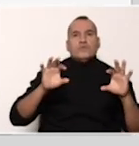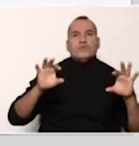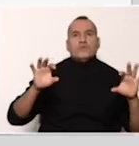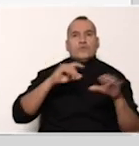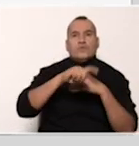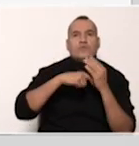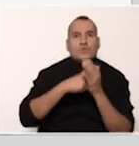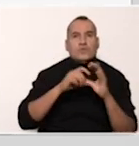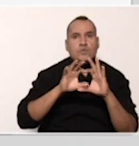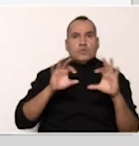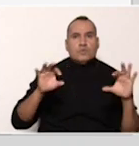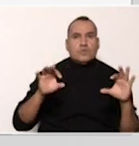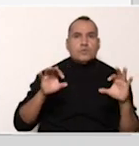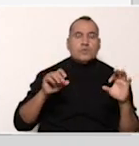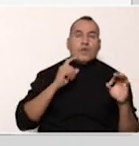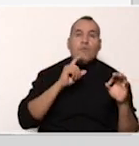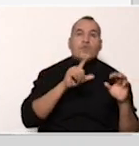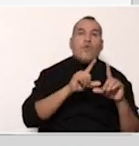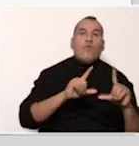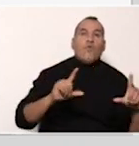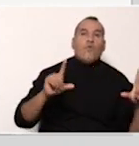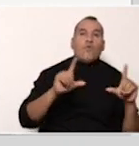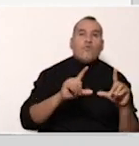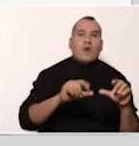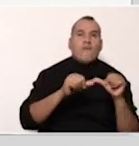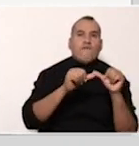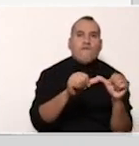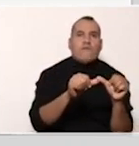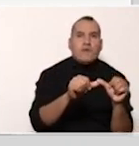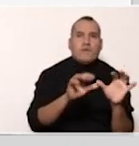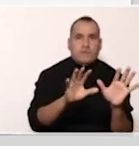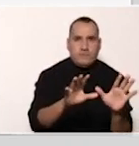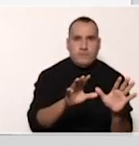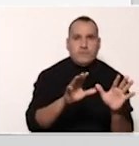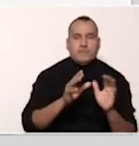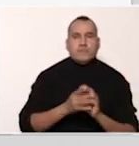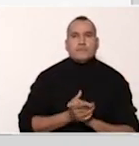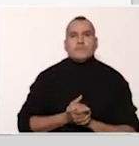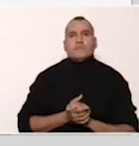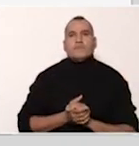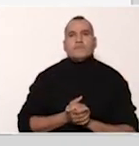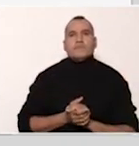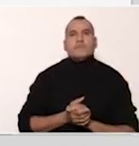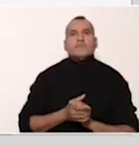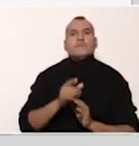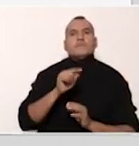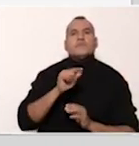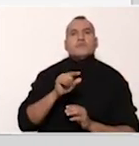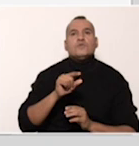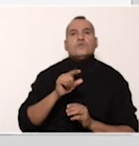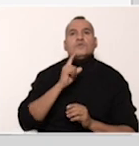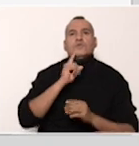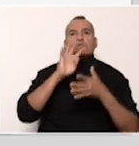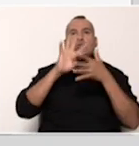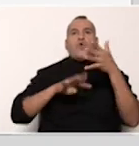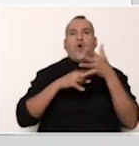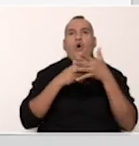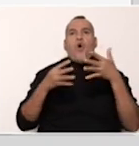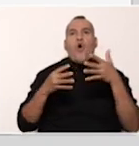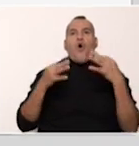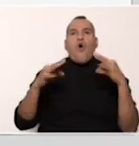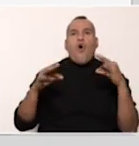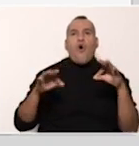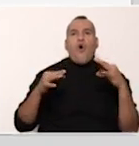de la imagen y me la ubica en un espacio definido. Pero esto es lo que se conoce como hoja de estilos en cascada, que es